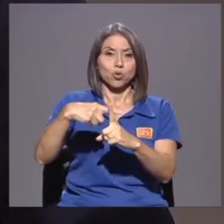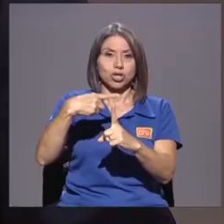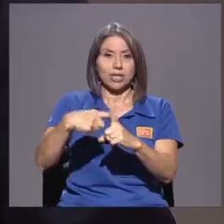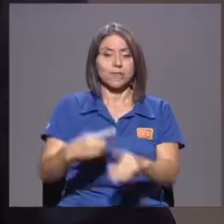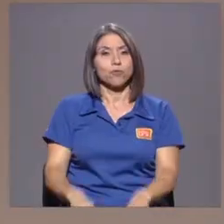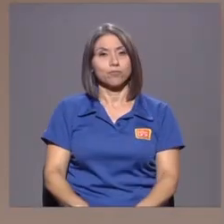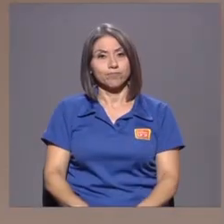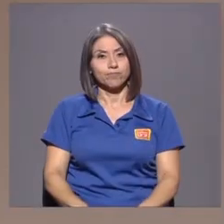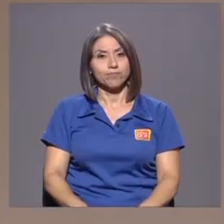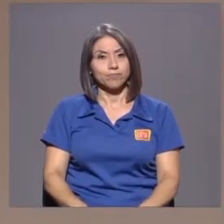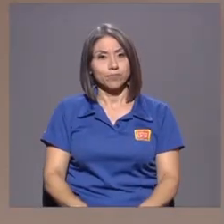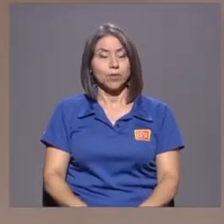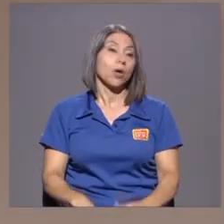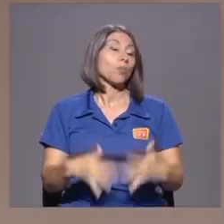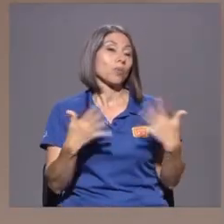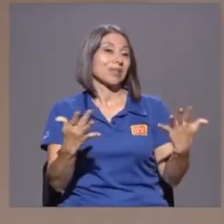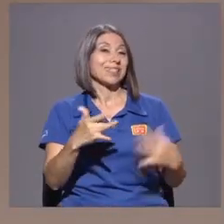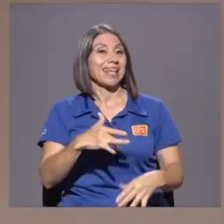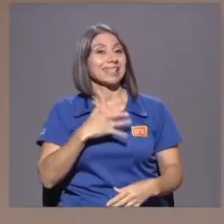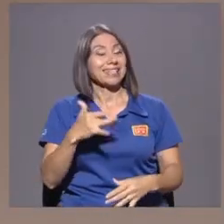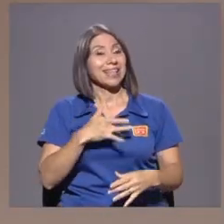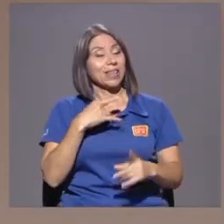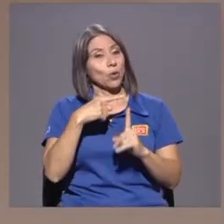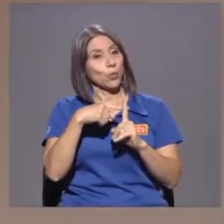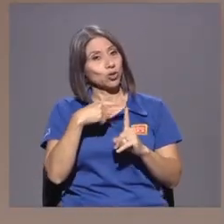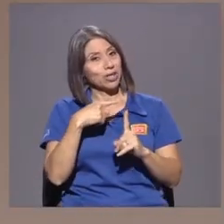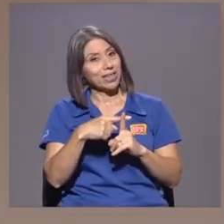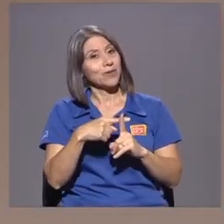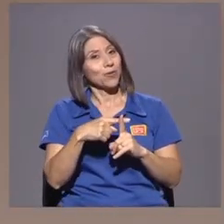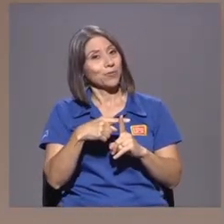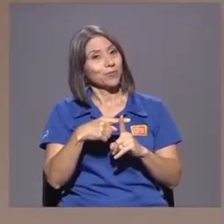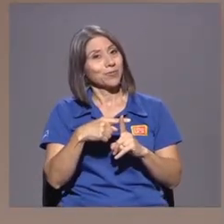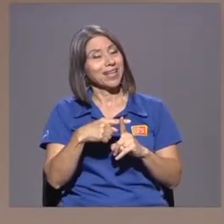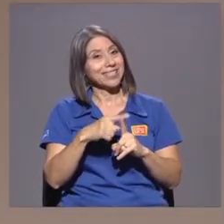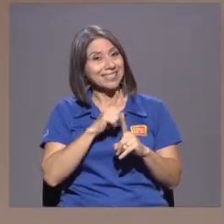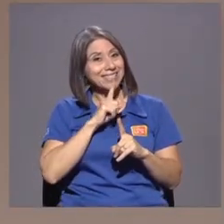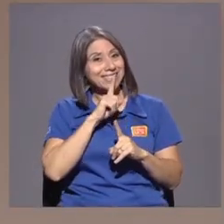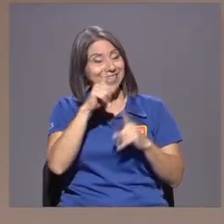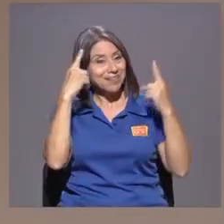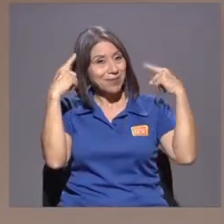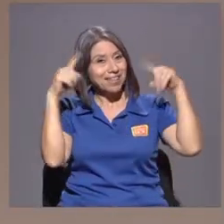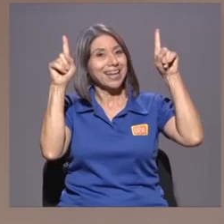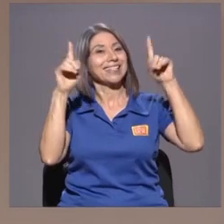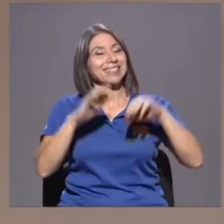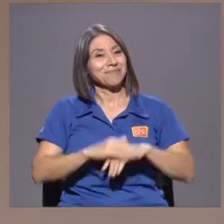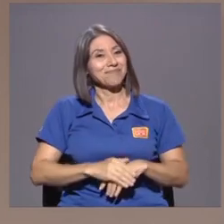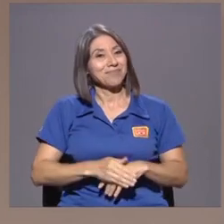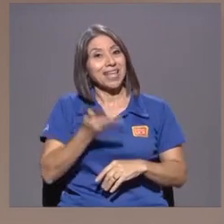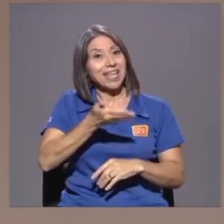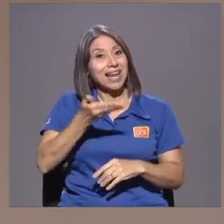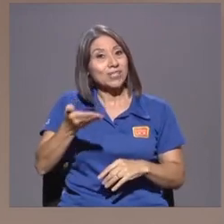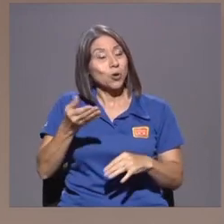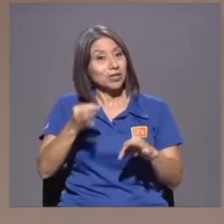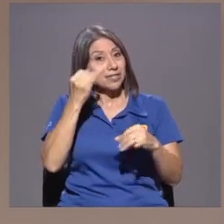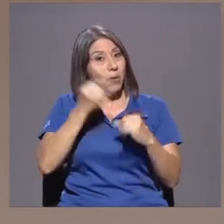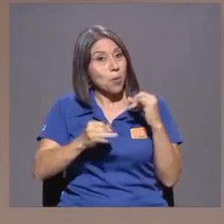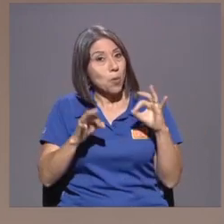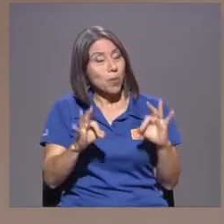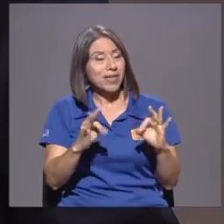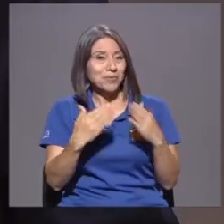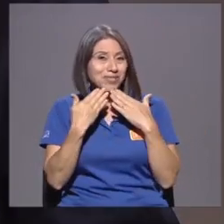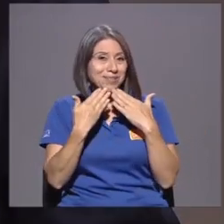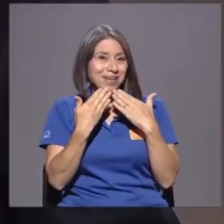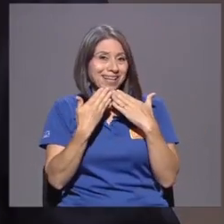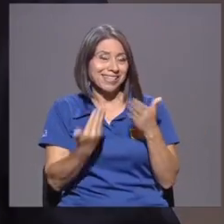pues que ese sentido positivo se materialice que las cosas vayan para bien y muchísimas gracias